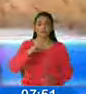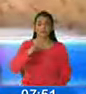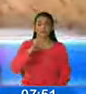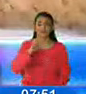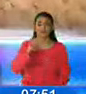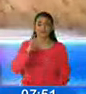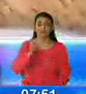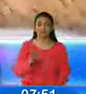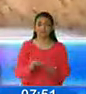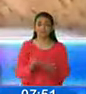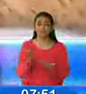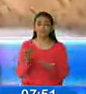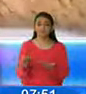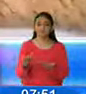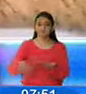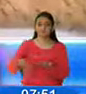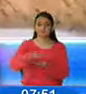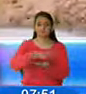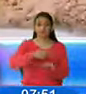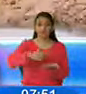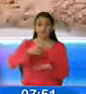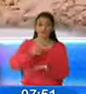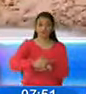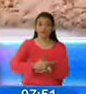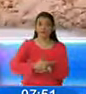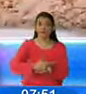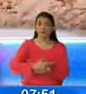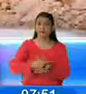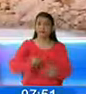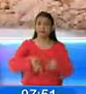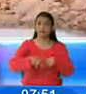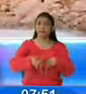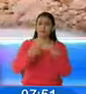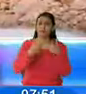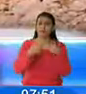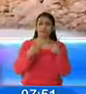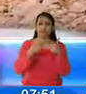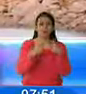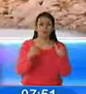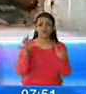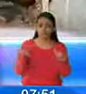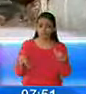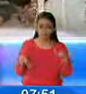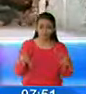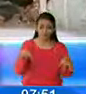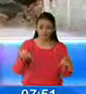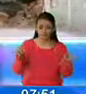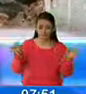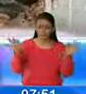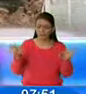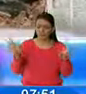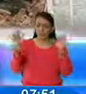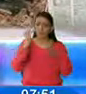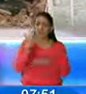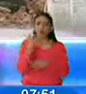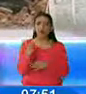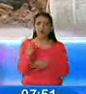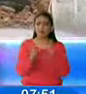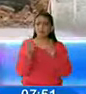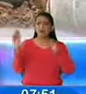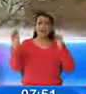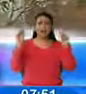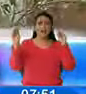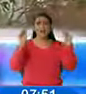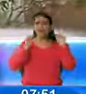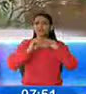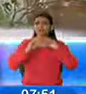la parroquia Jacinto, Gijón y Camaño en Carchi habría dejado a la intemperie rocas con supuestas chispas de oro. La noticia se regó